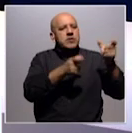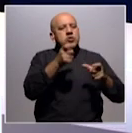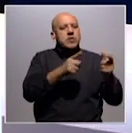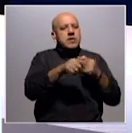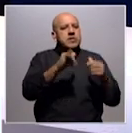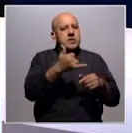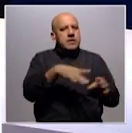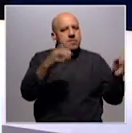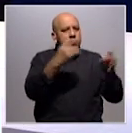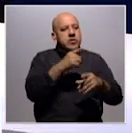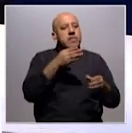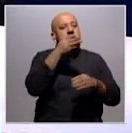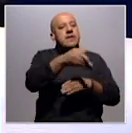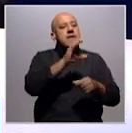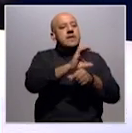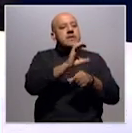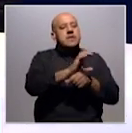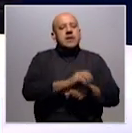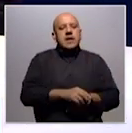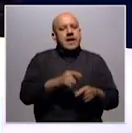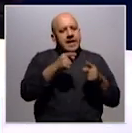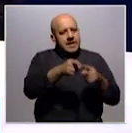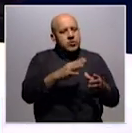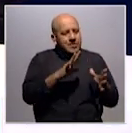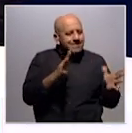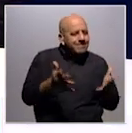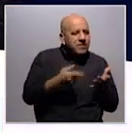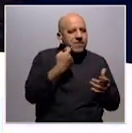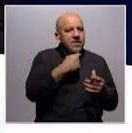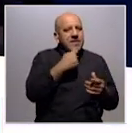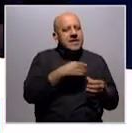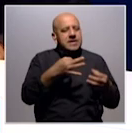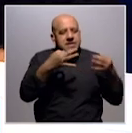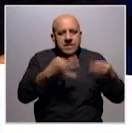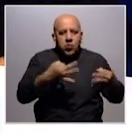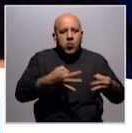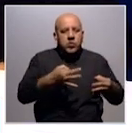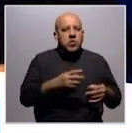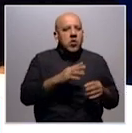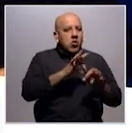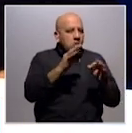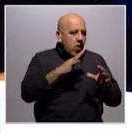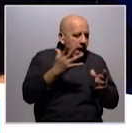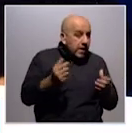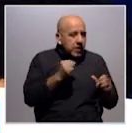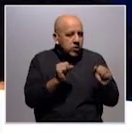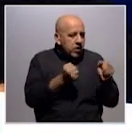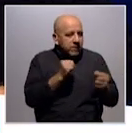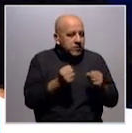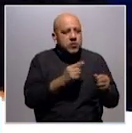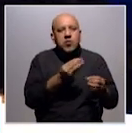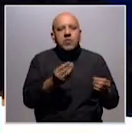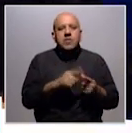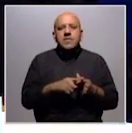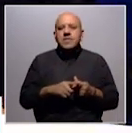prontas para asistir a la clase esas inseguridades van quedando de lado con el tiempo o siempre hay nerviosismo surgen nuevas bueno